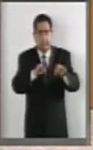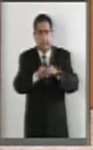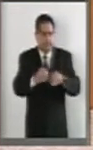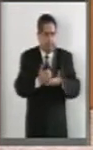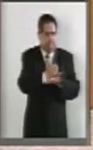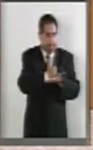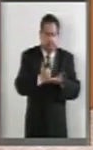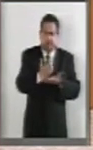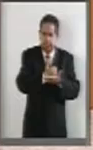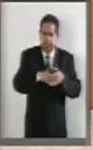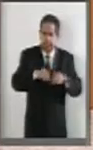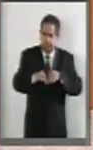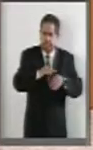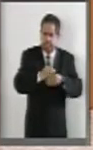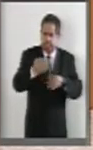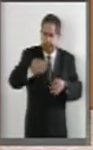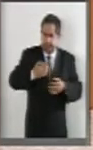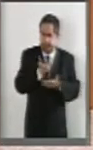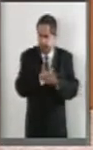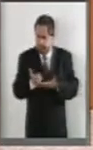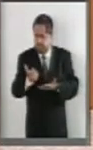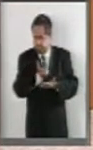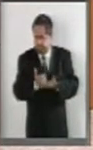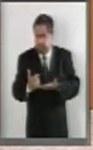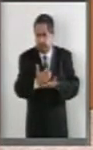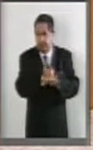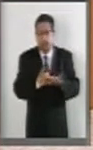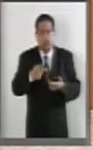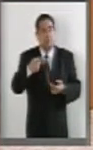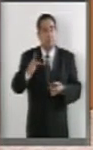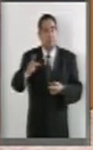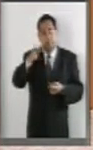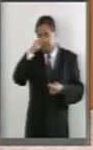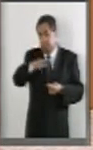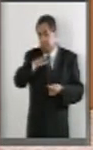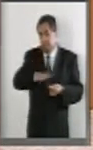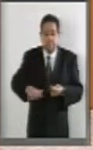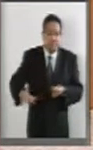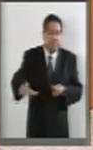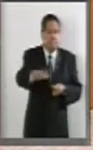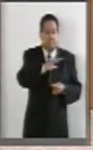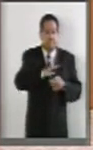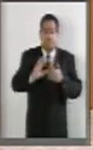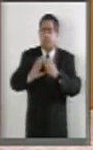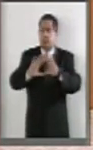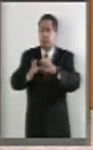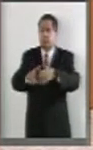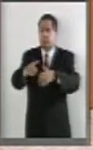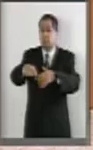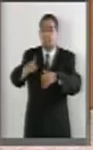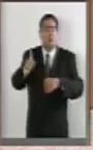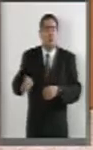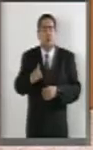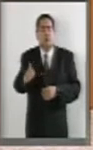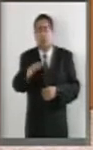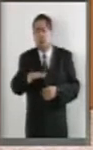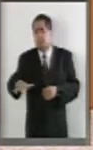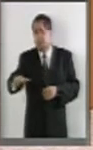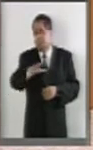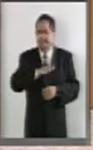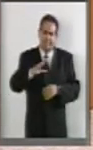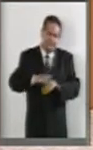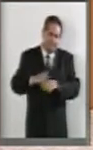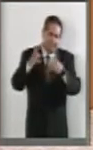ingreso. Pero en México, particularmente en las comunidades rurales, donde hay una